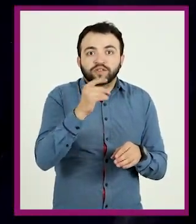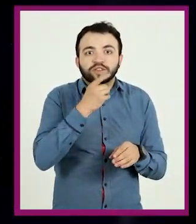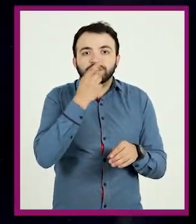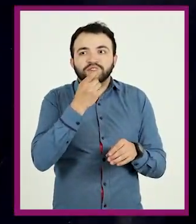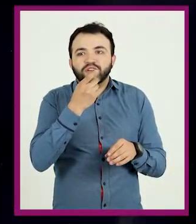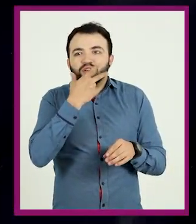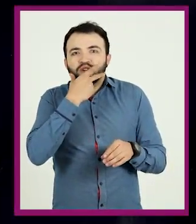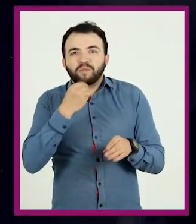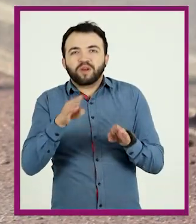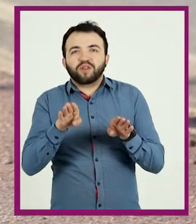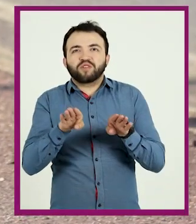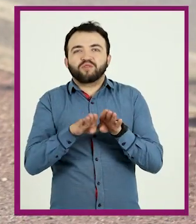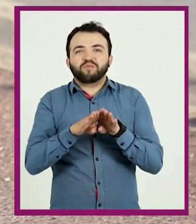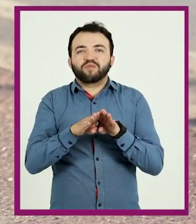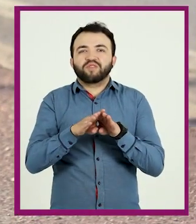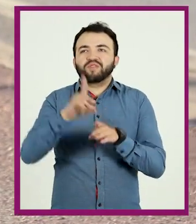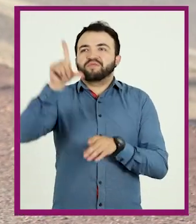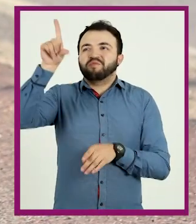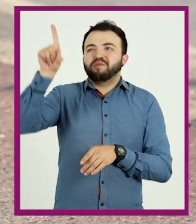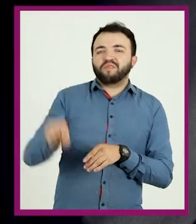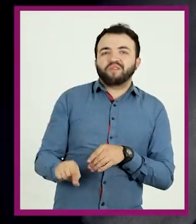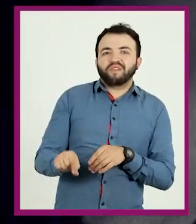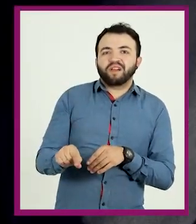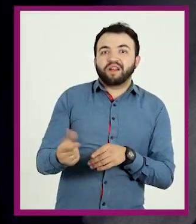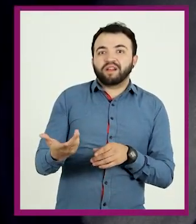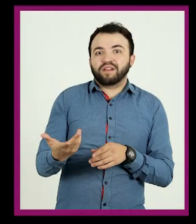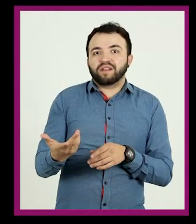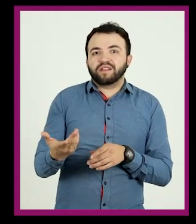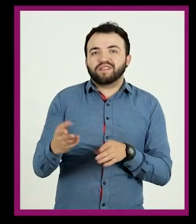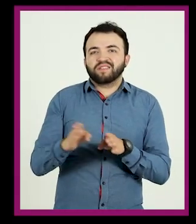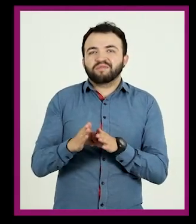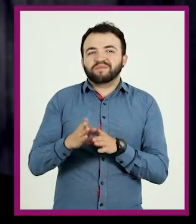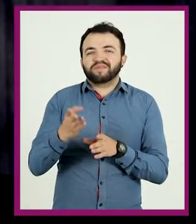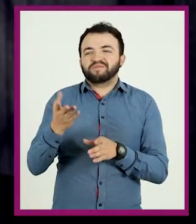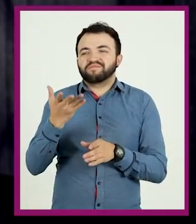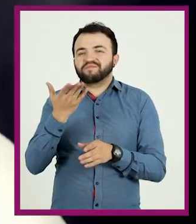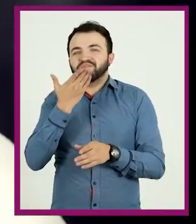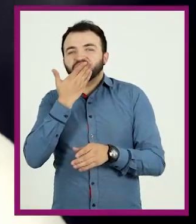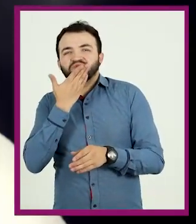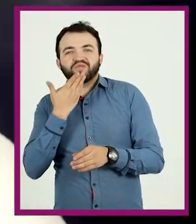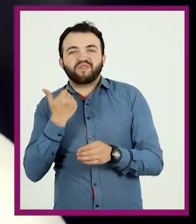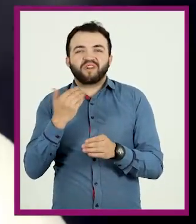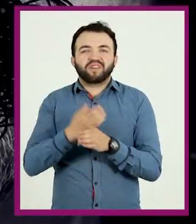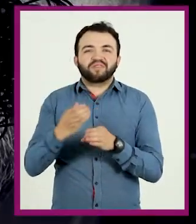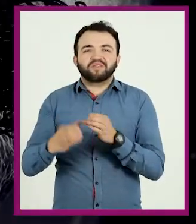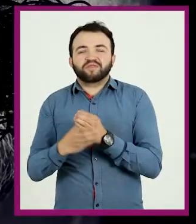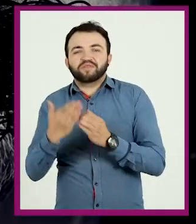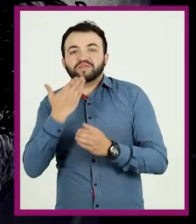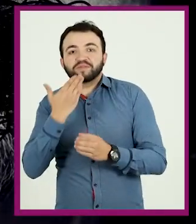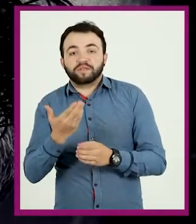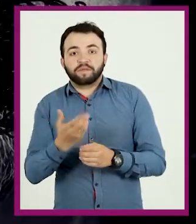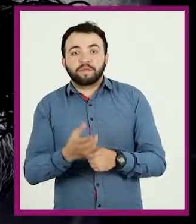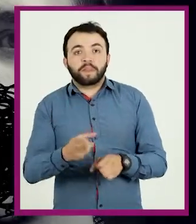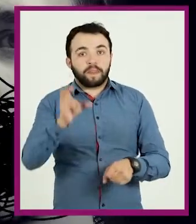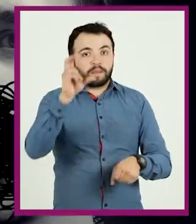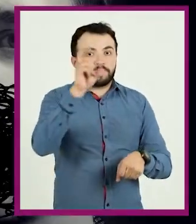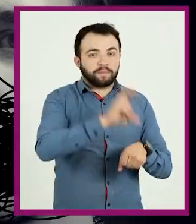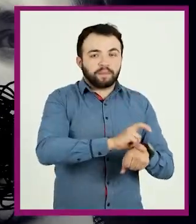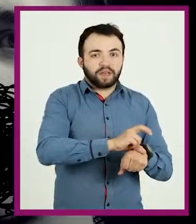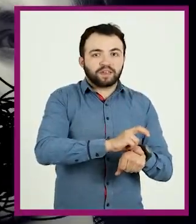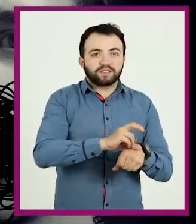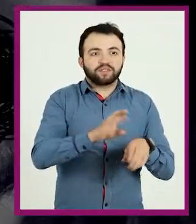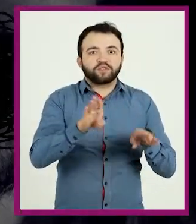al macho de la especie, sino al hombre ordinario, vulgar, grosero y burdo, al patán sin